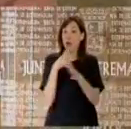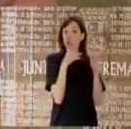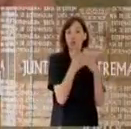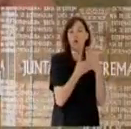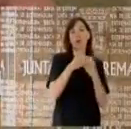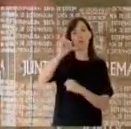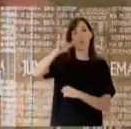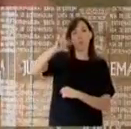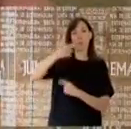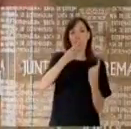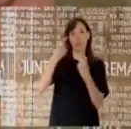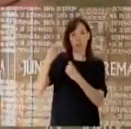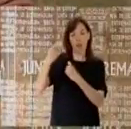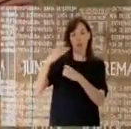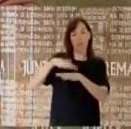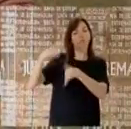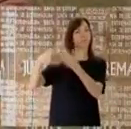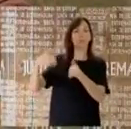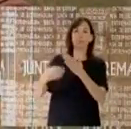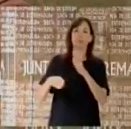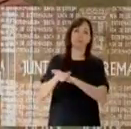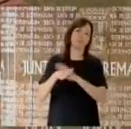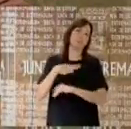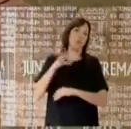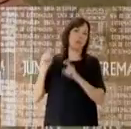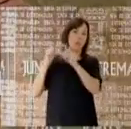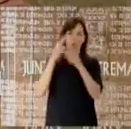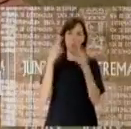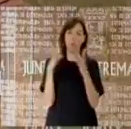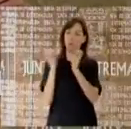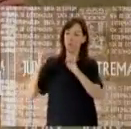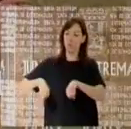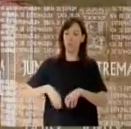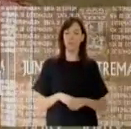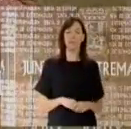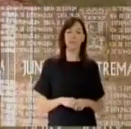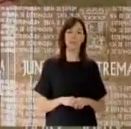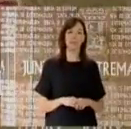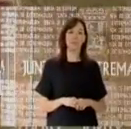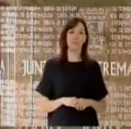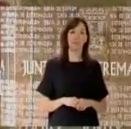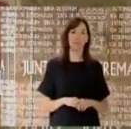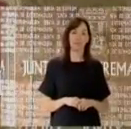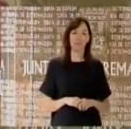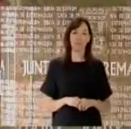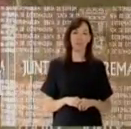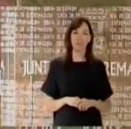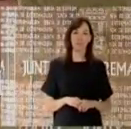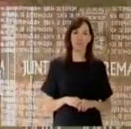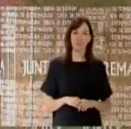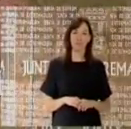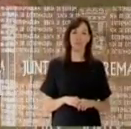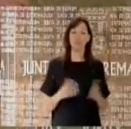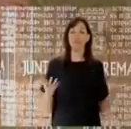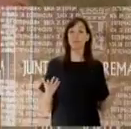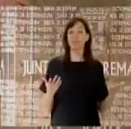que la Consejería pueda formalizarlo con la empresa pública. Si hay una